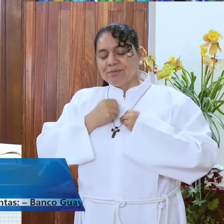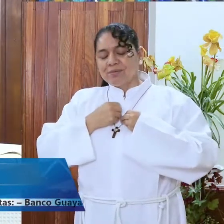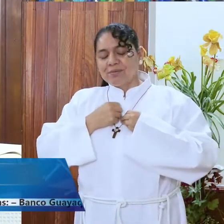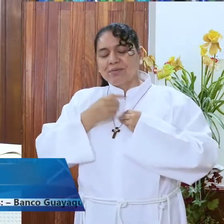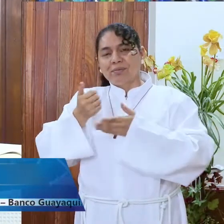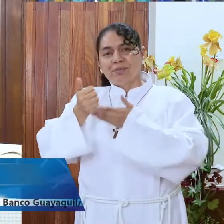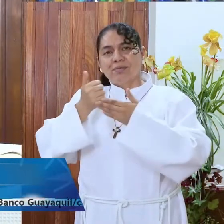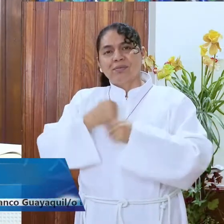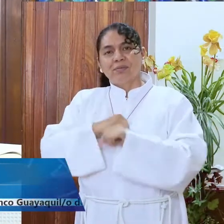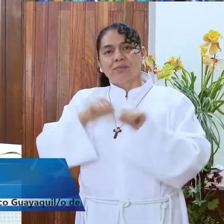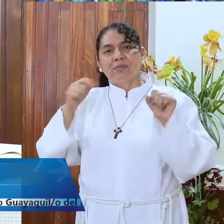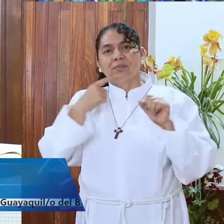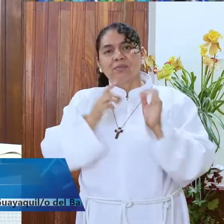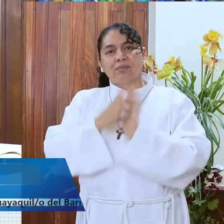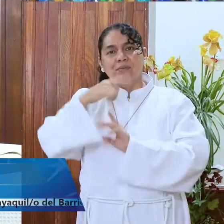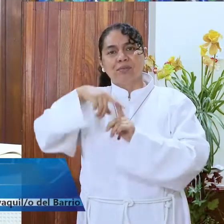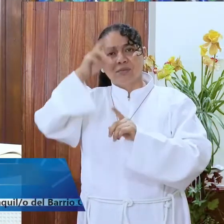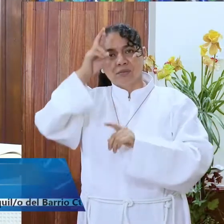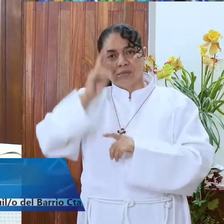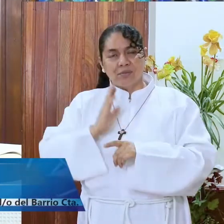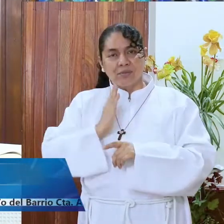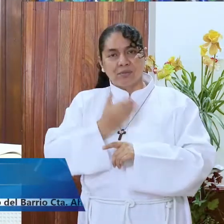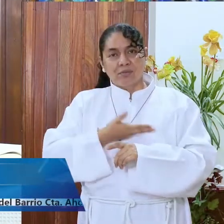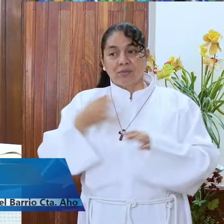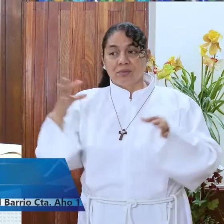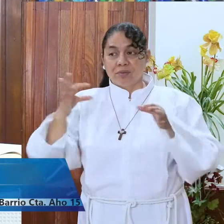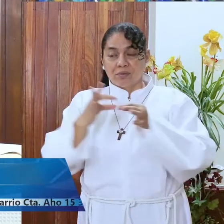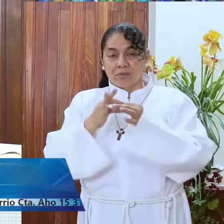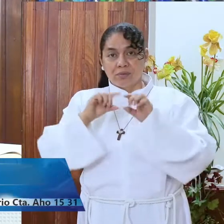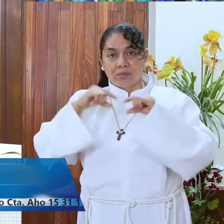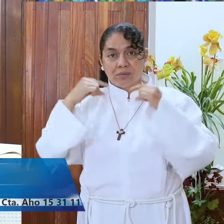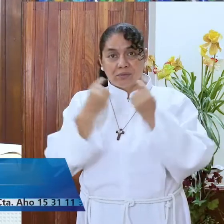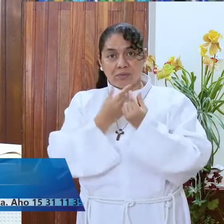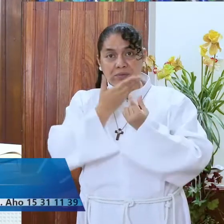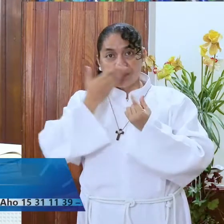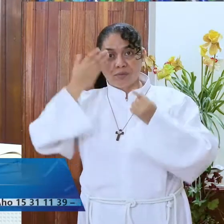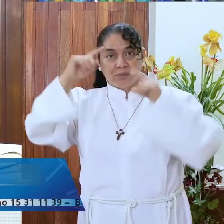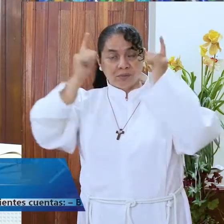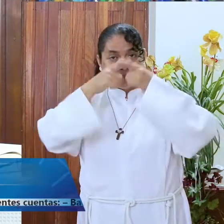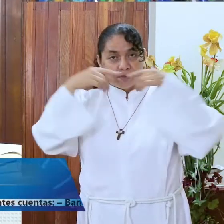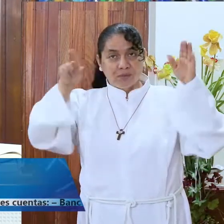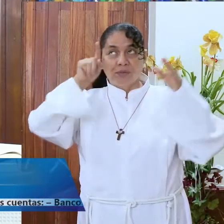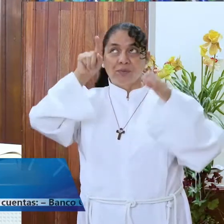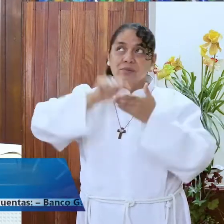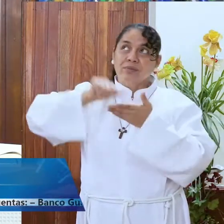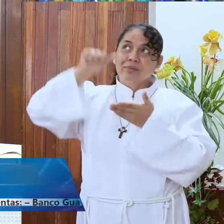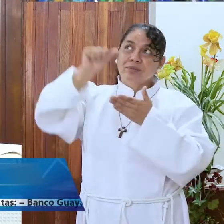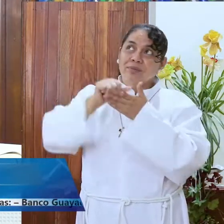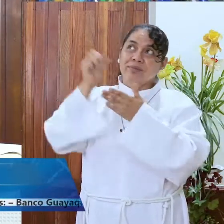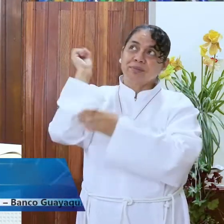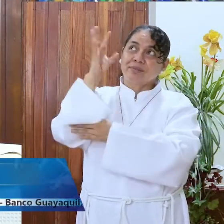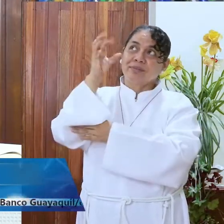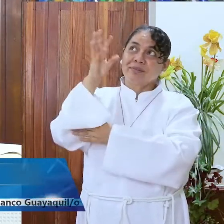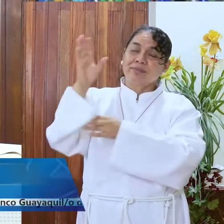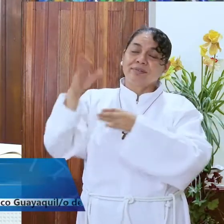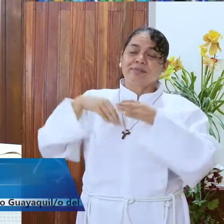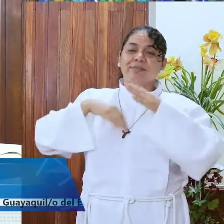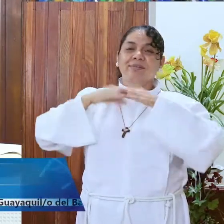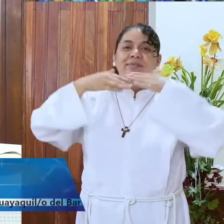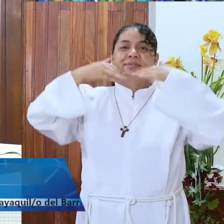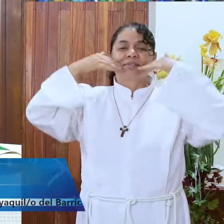señor nuestro por eso unidos a los coros angélicos te alabamos proclamando llenos de